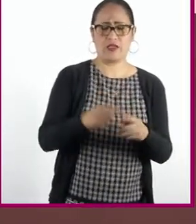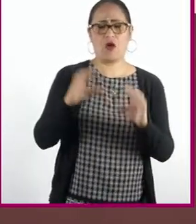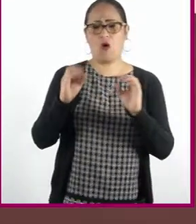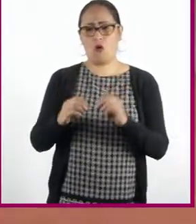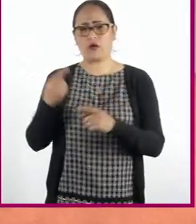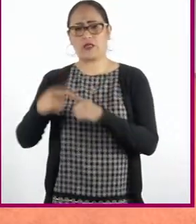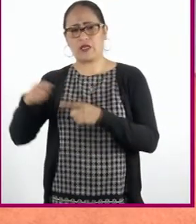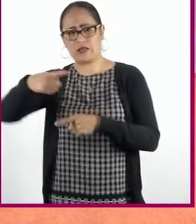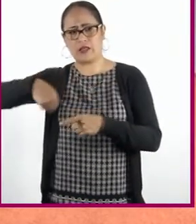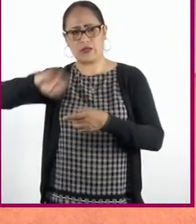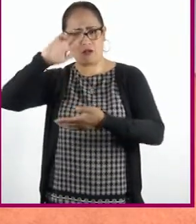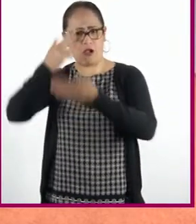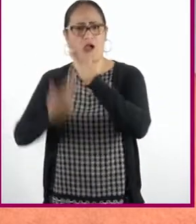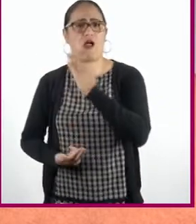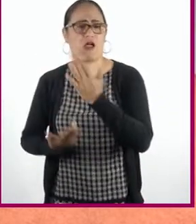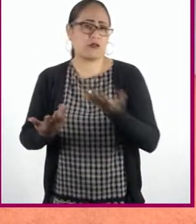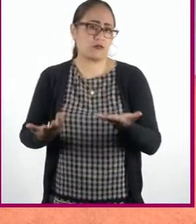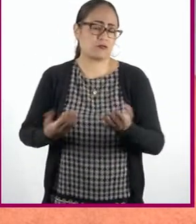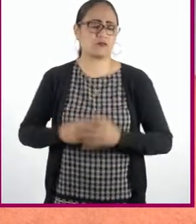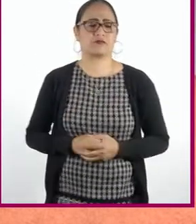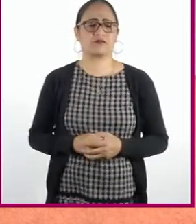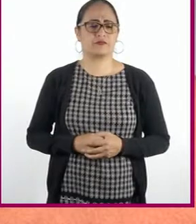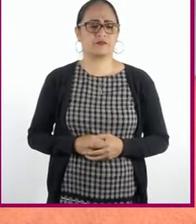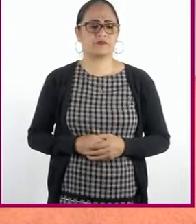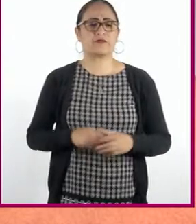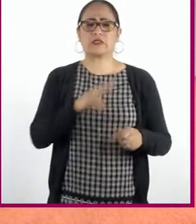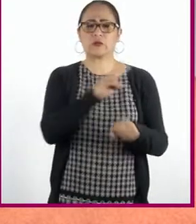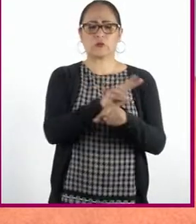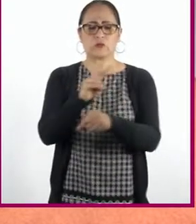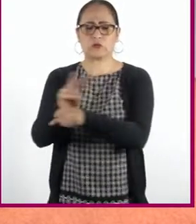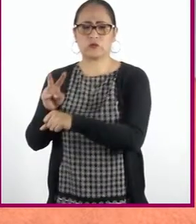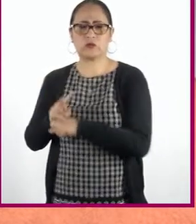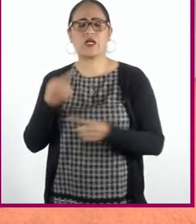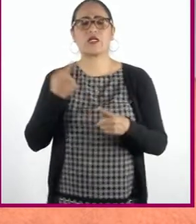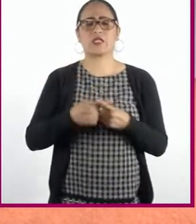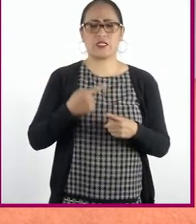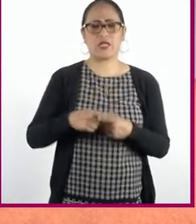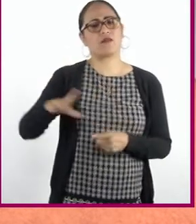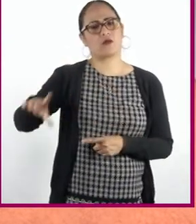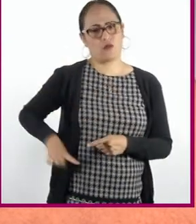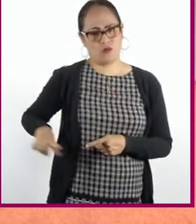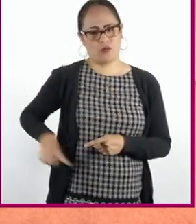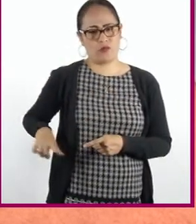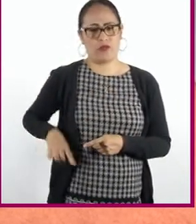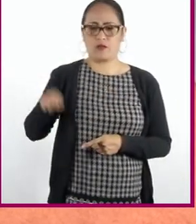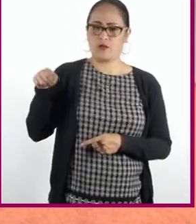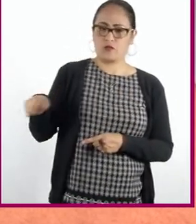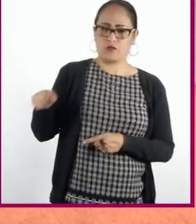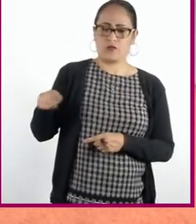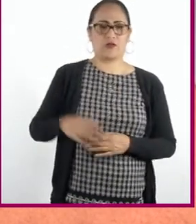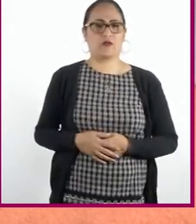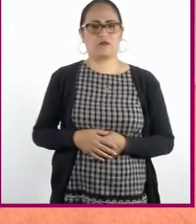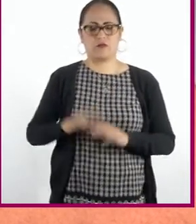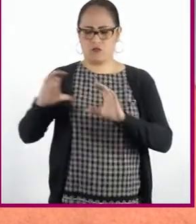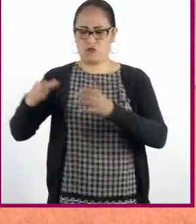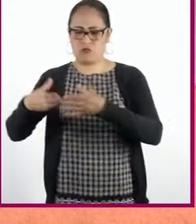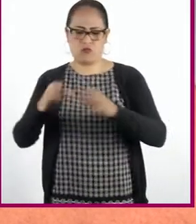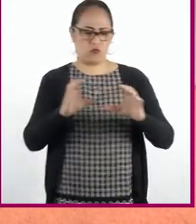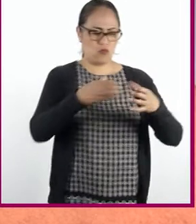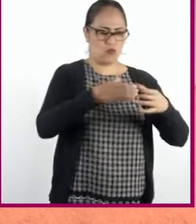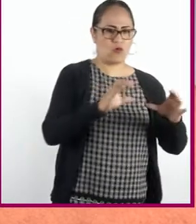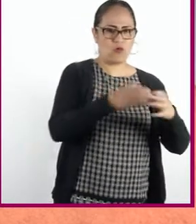derechos humanos? El garante de los derechos humanos es el Estado, a través de todo el aparato de poder